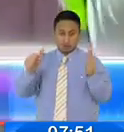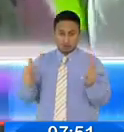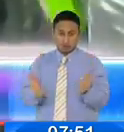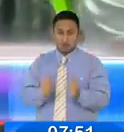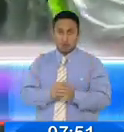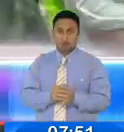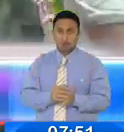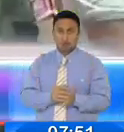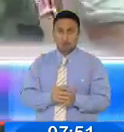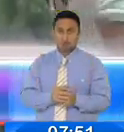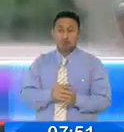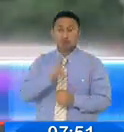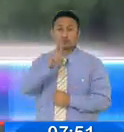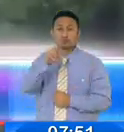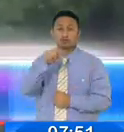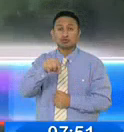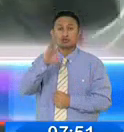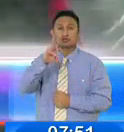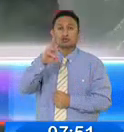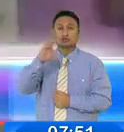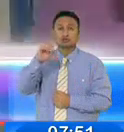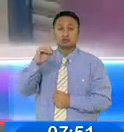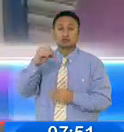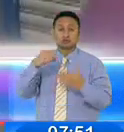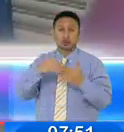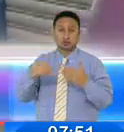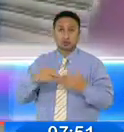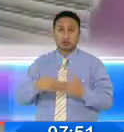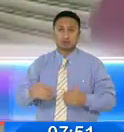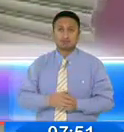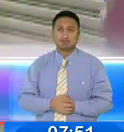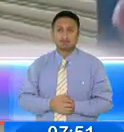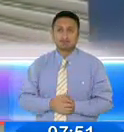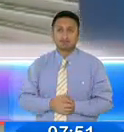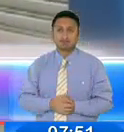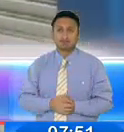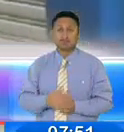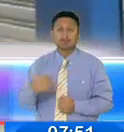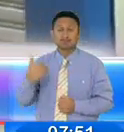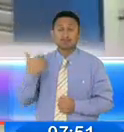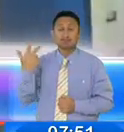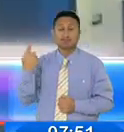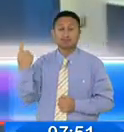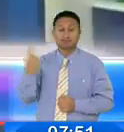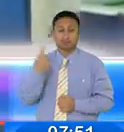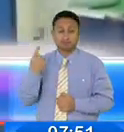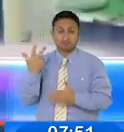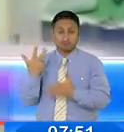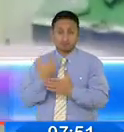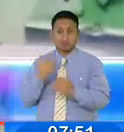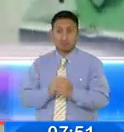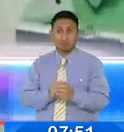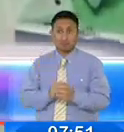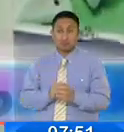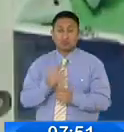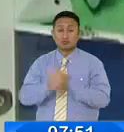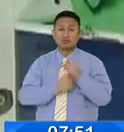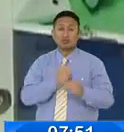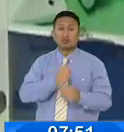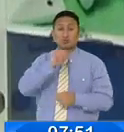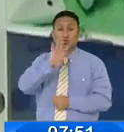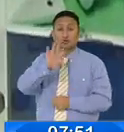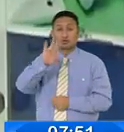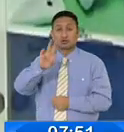de $2,600. Deja en la orfandad a 3 niños de 4, 7 y